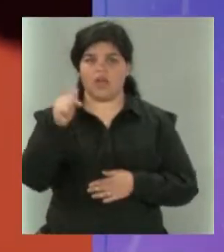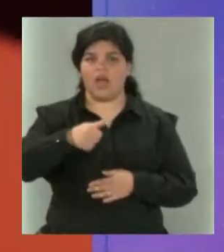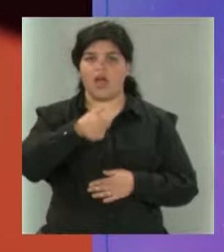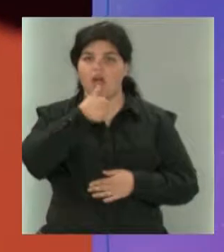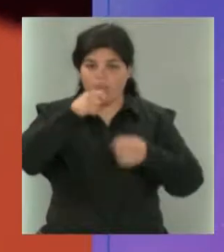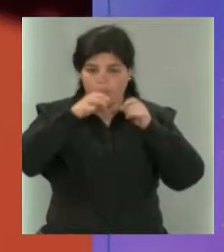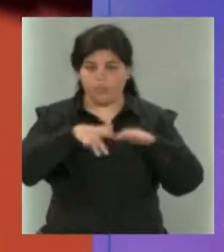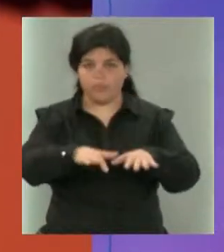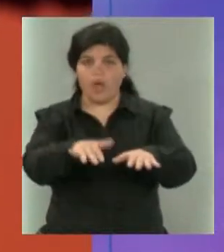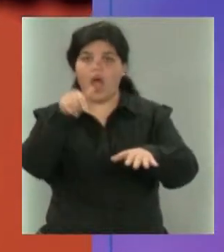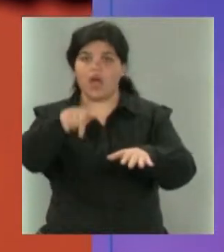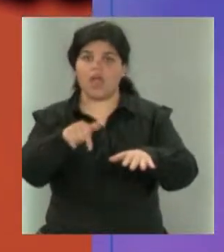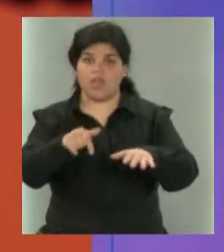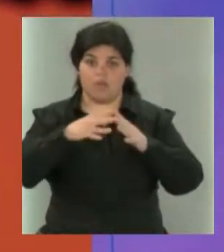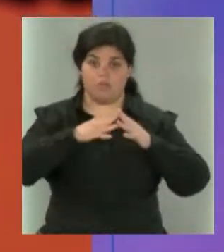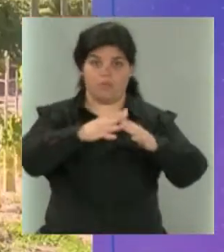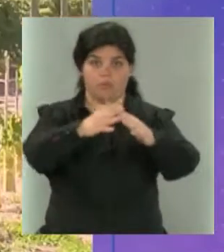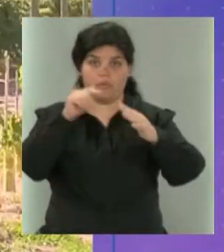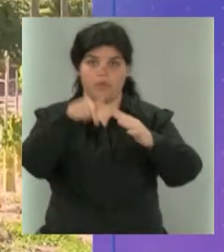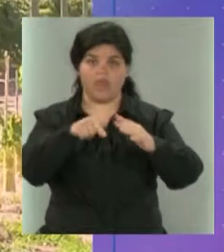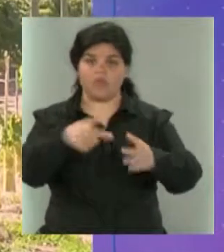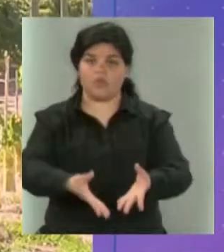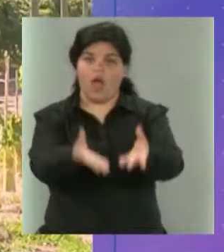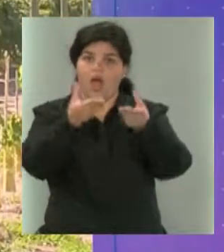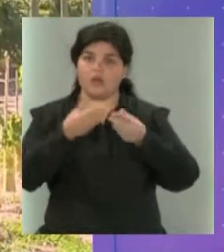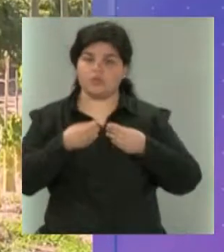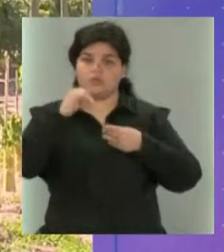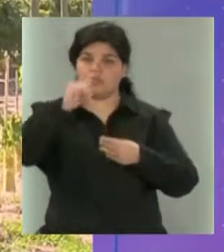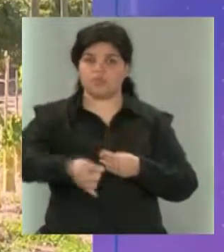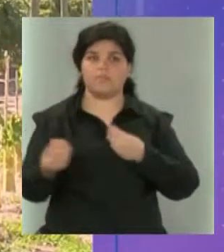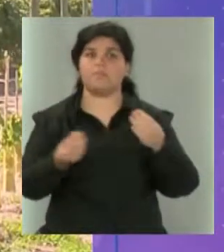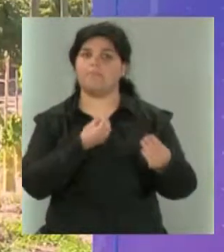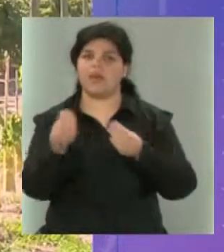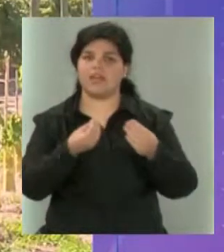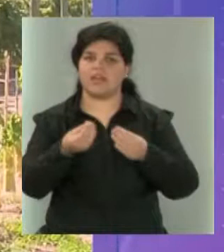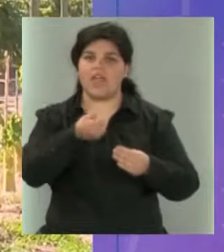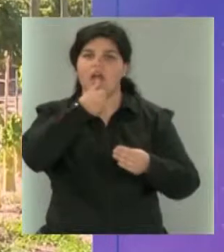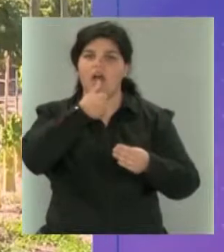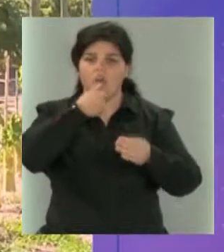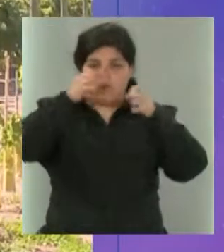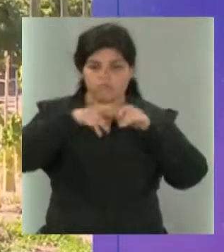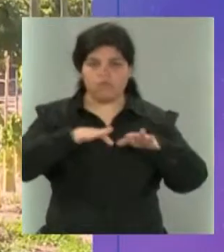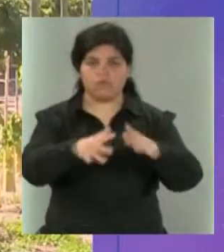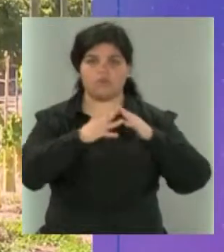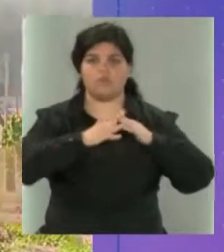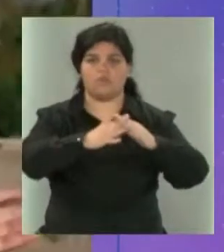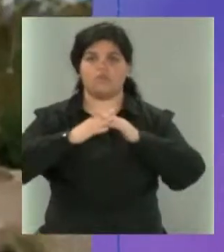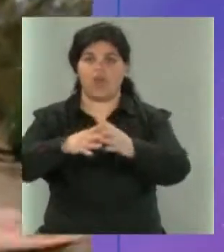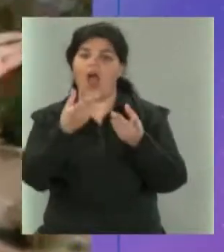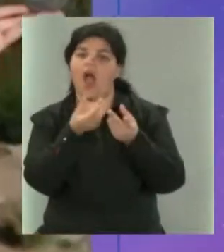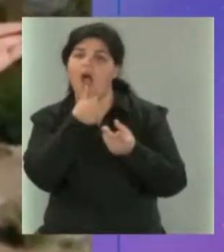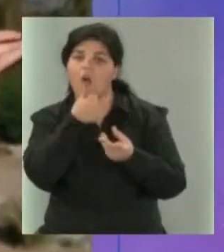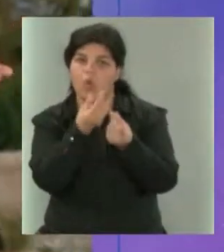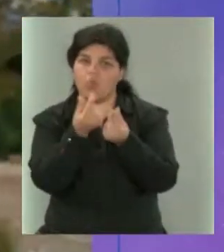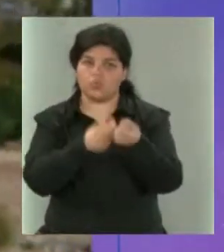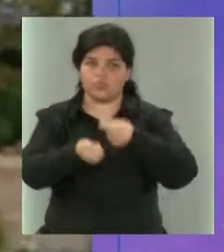vid y eso podría ser un gran aporte, digamos, al manejo del riego en el viñedo y a la eficiencia del uso del agua. Gracias